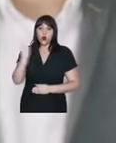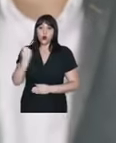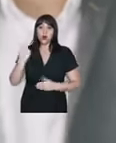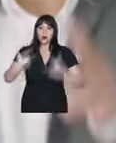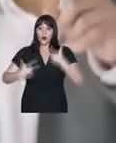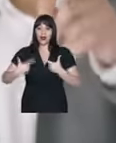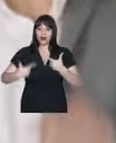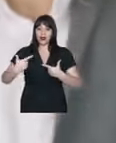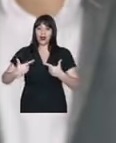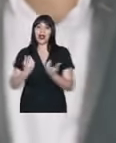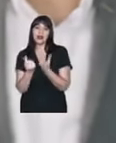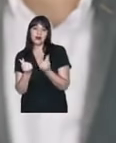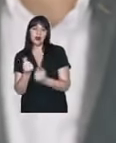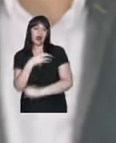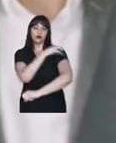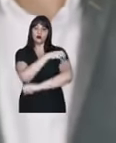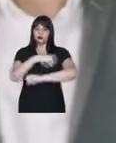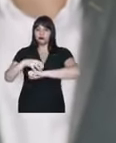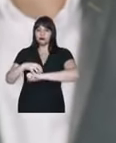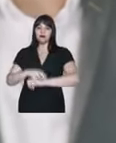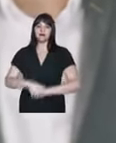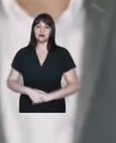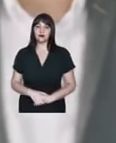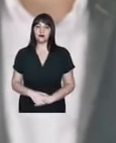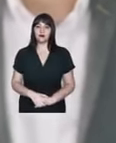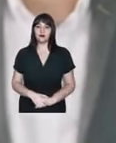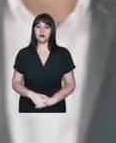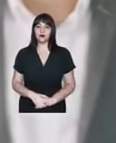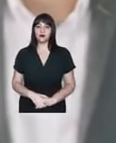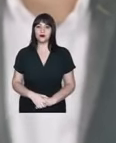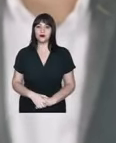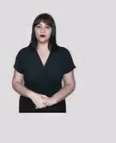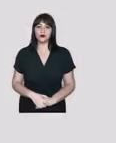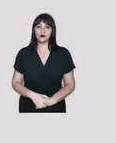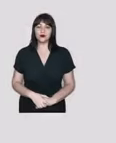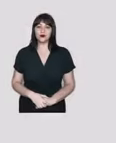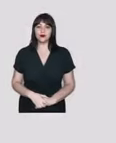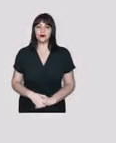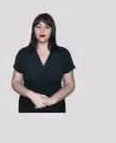mayor autonomía política y económica para las regiones.